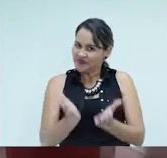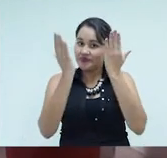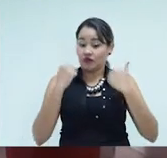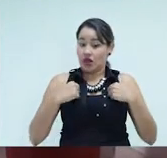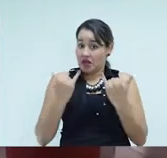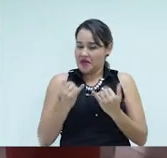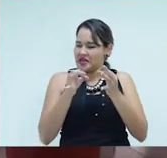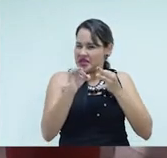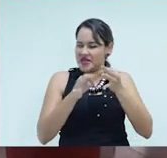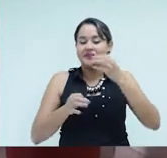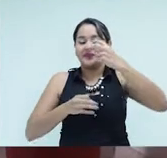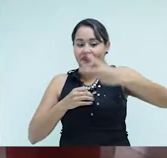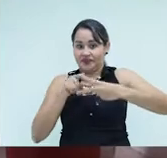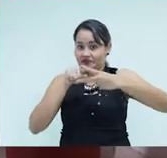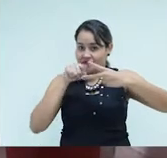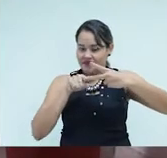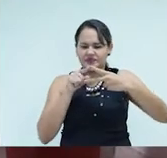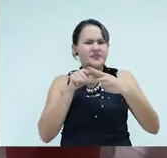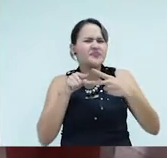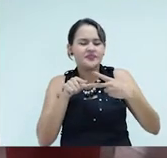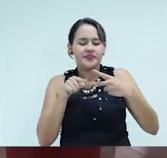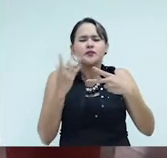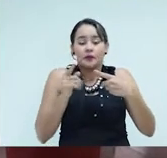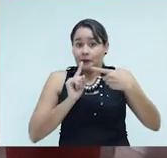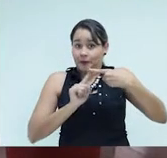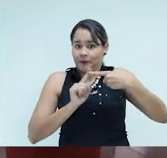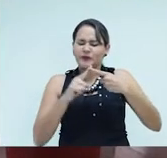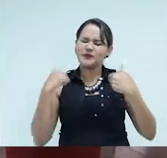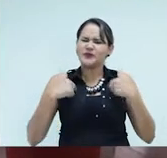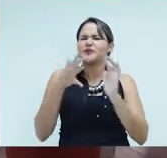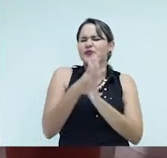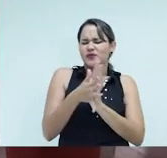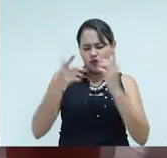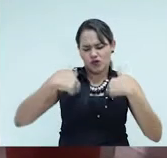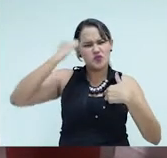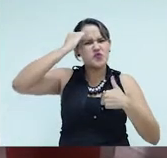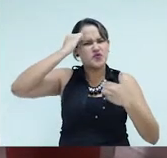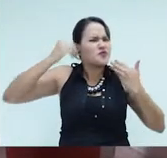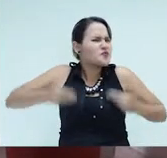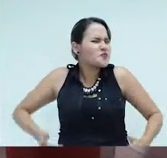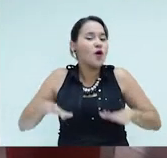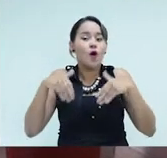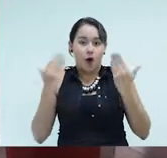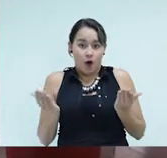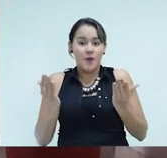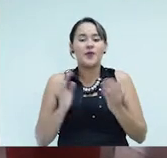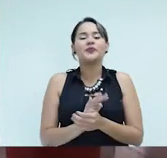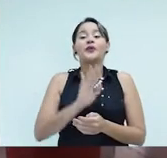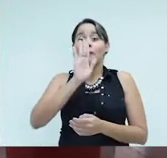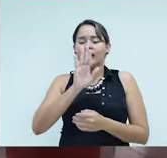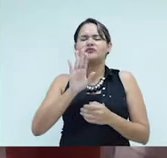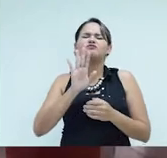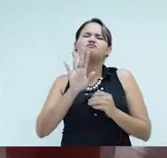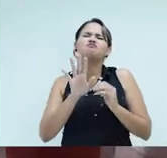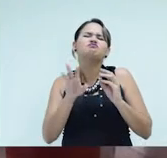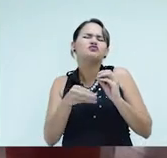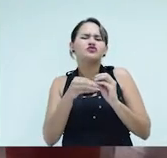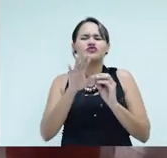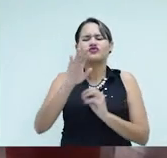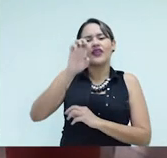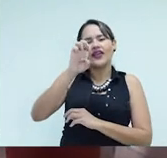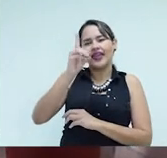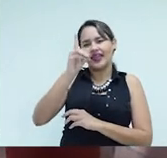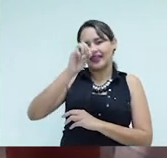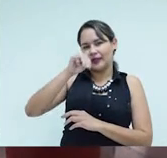explicación del material que he estado creando y compartiendo con mis estudiantes en el modo donde integro la clase